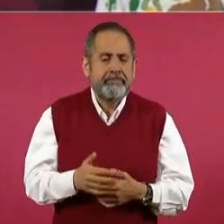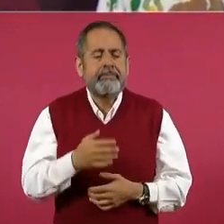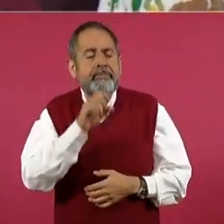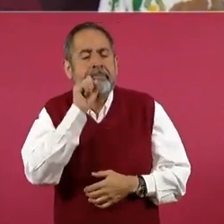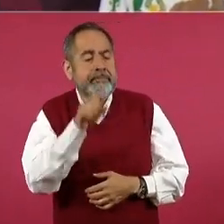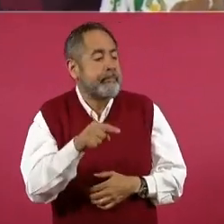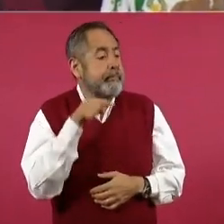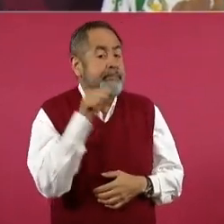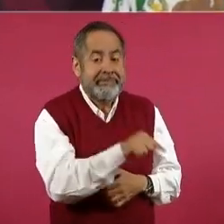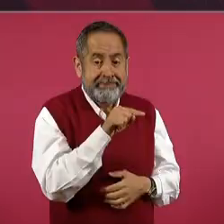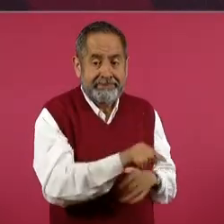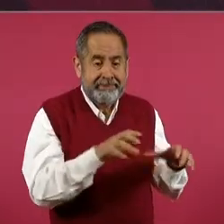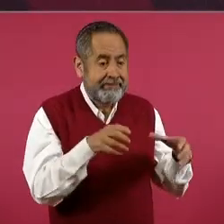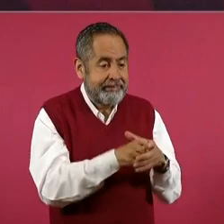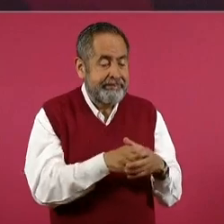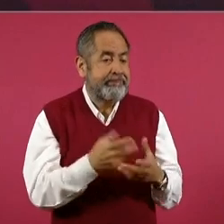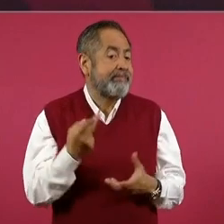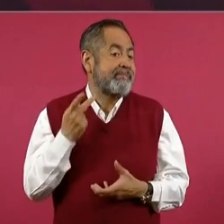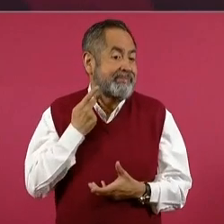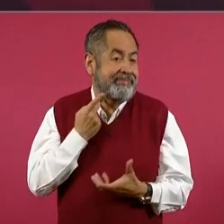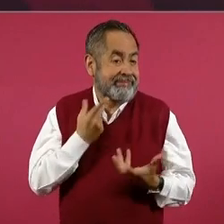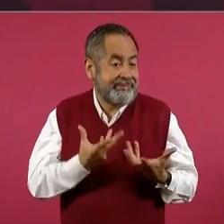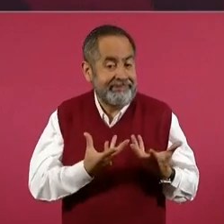estuvieron vinculados políticos,